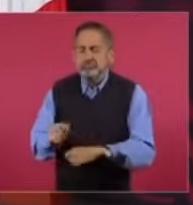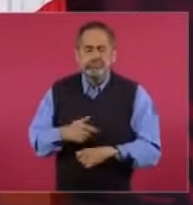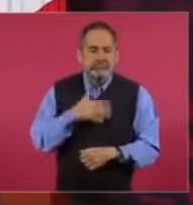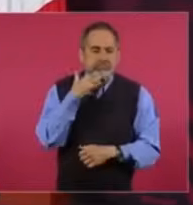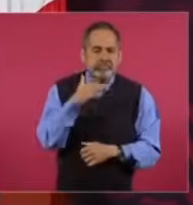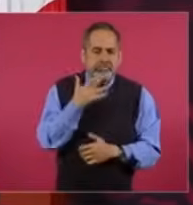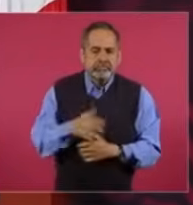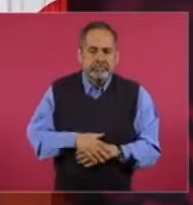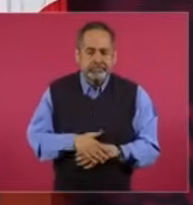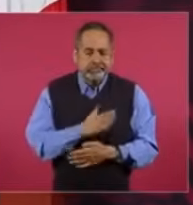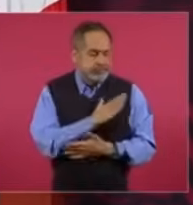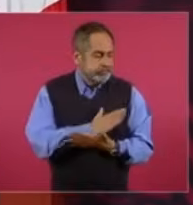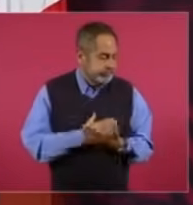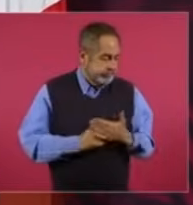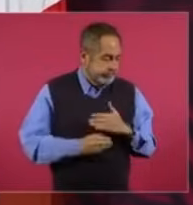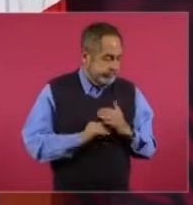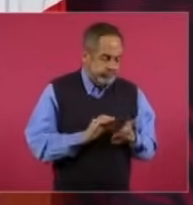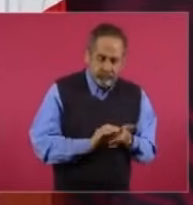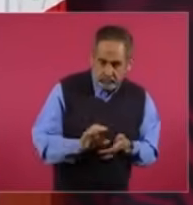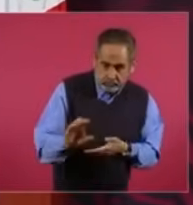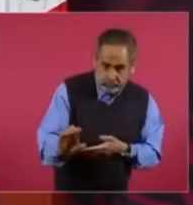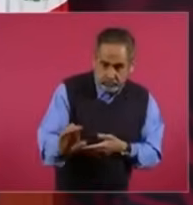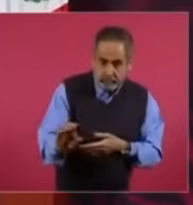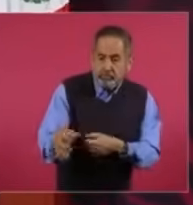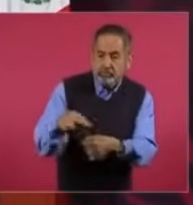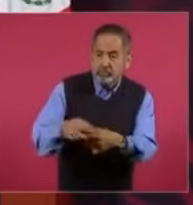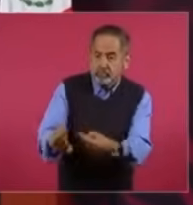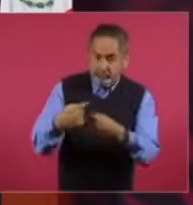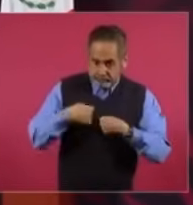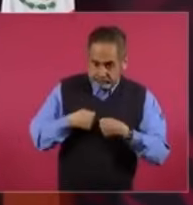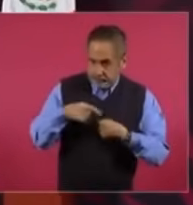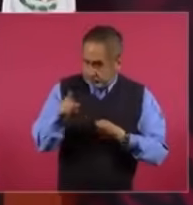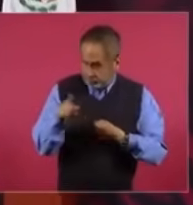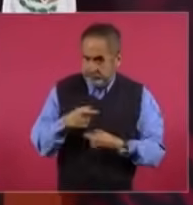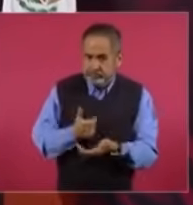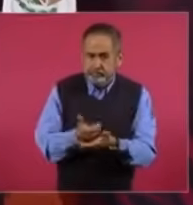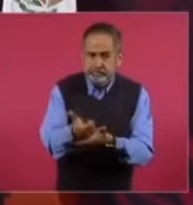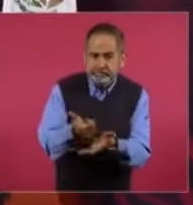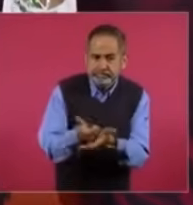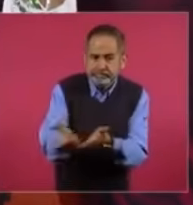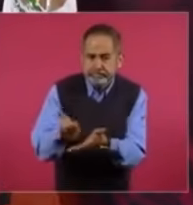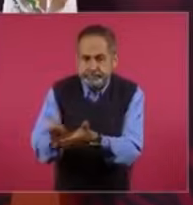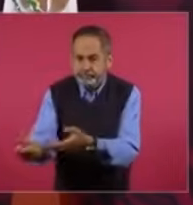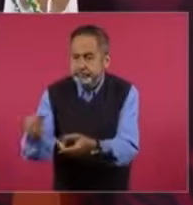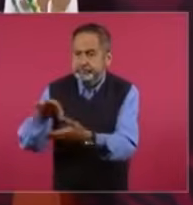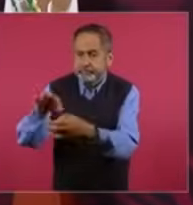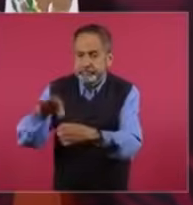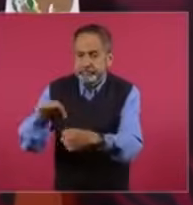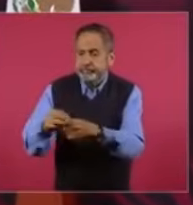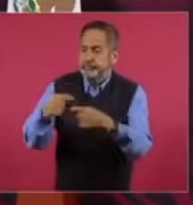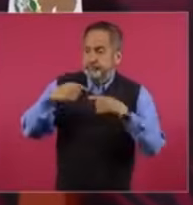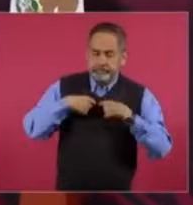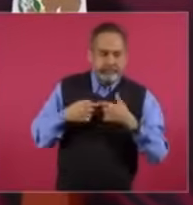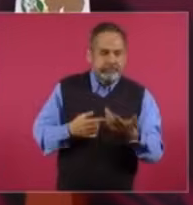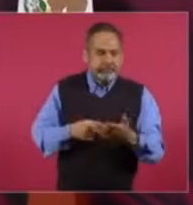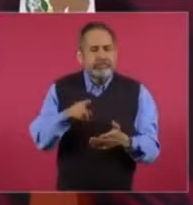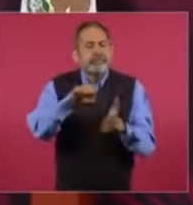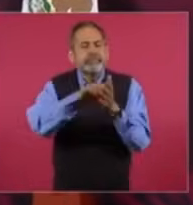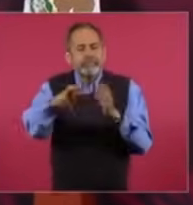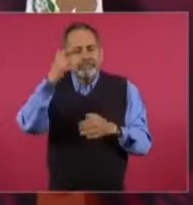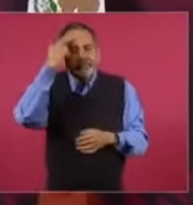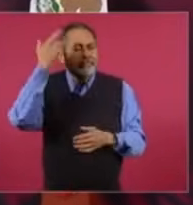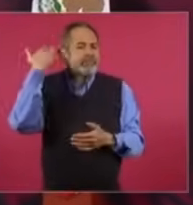Habían moches. La llamada reforma energética está